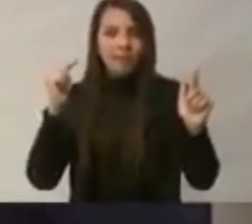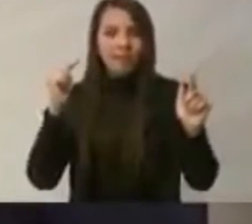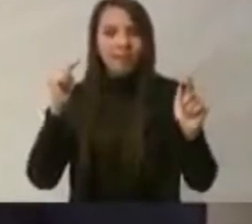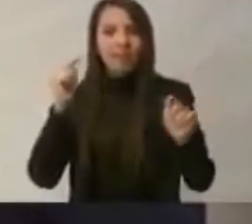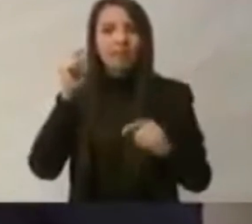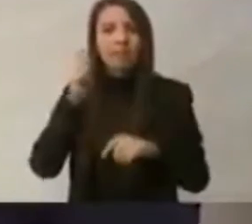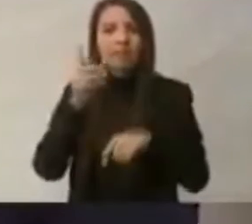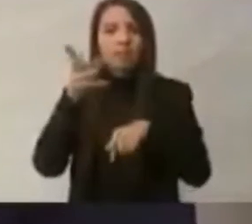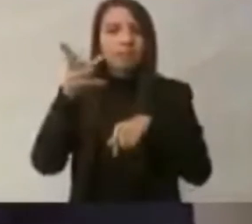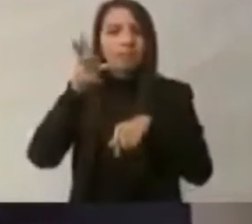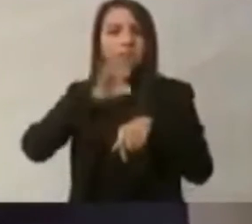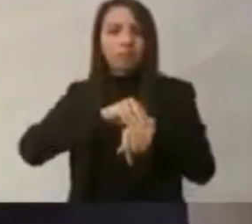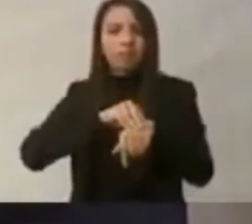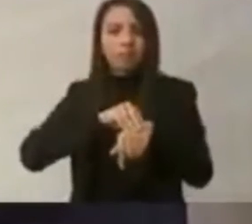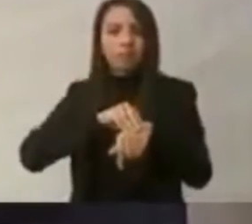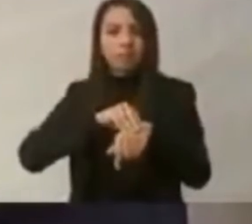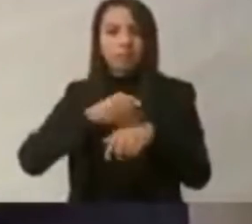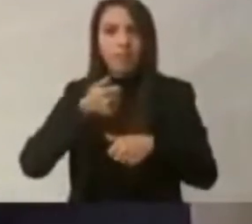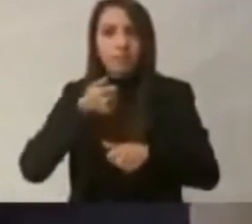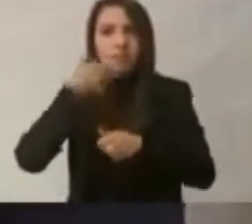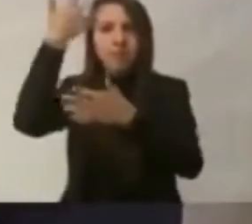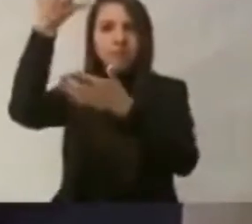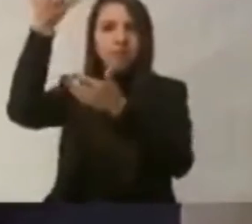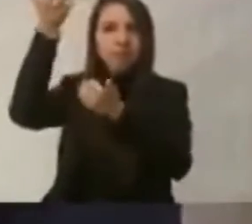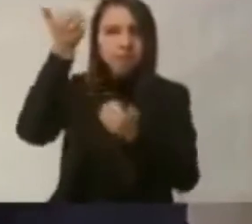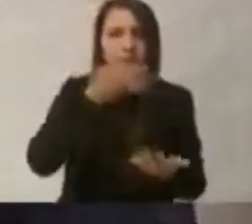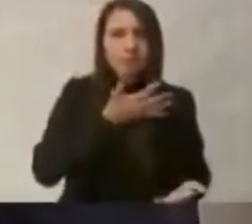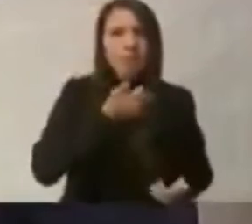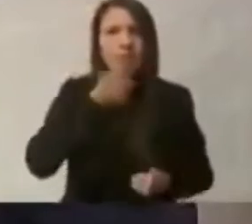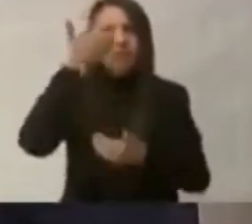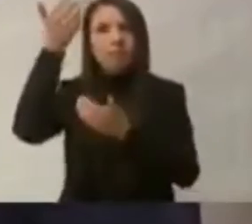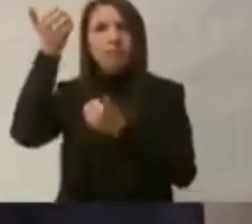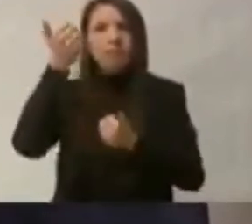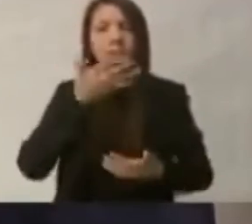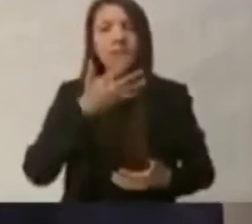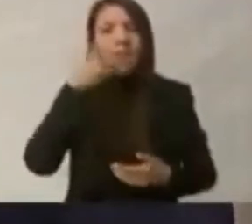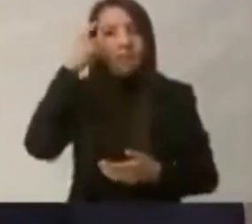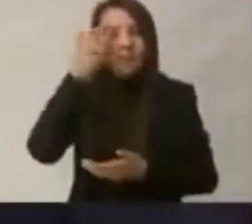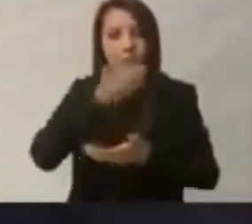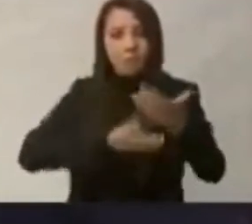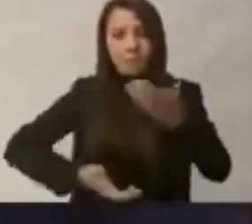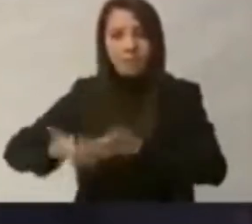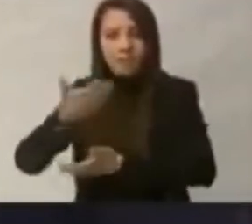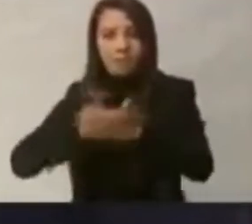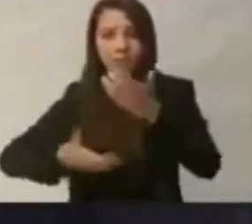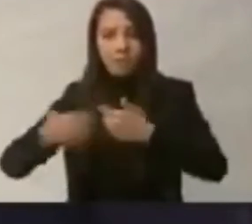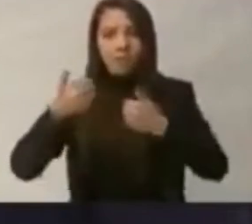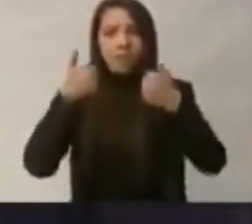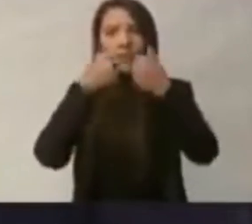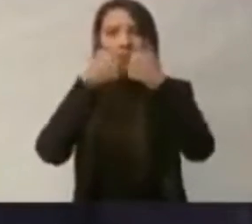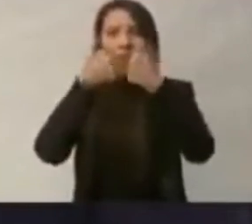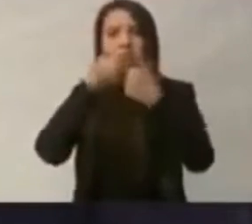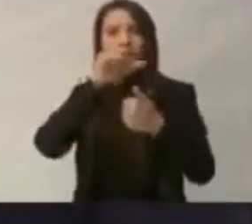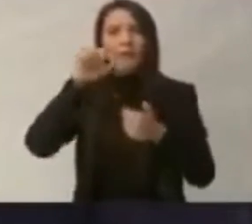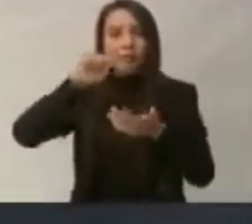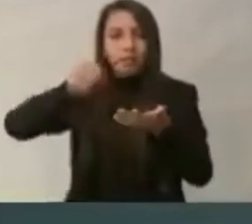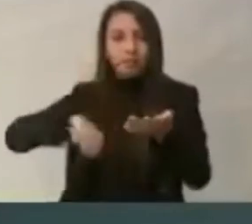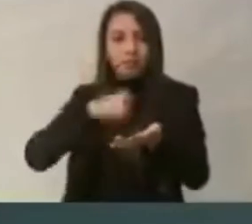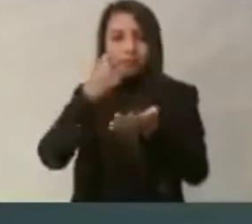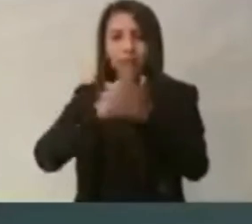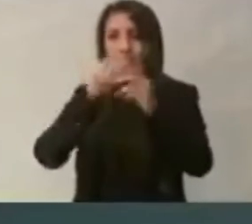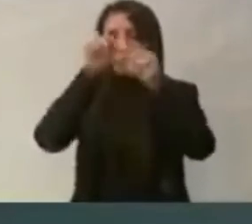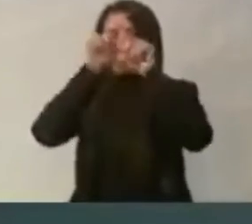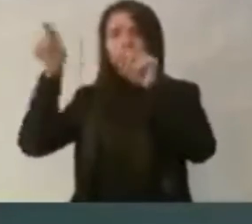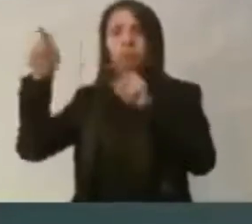permitir el paso de mercancías, del comercio, la zona fronteriza de Tamaulipas. Y